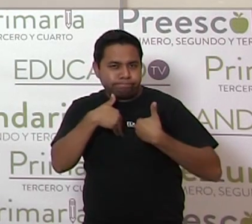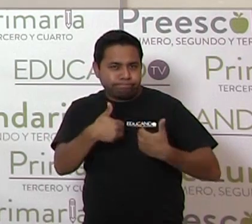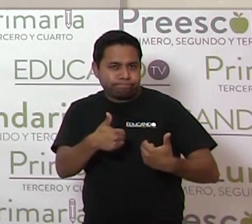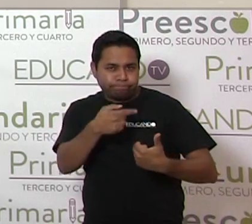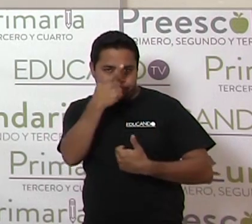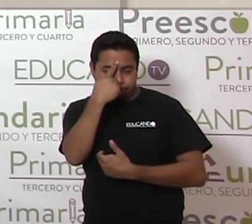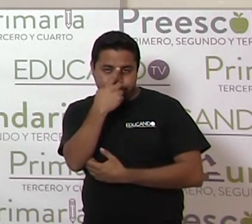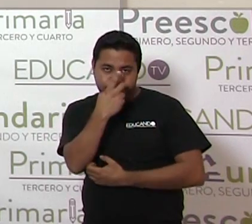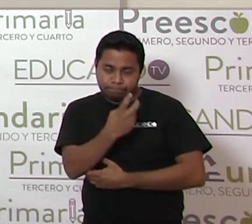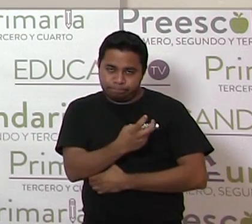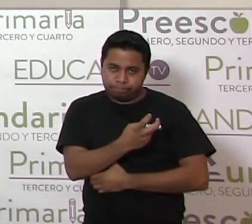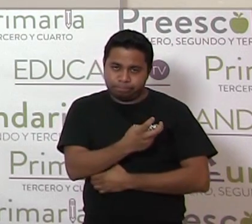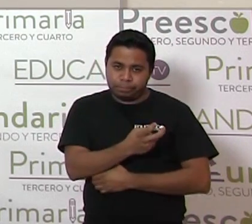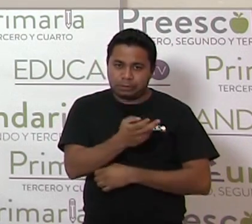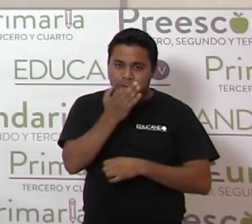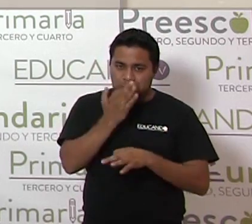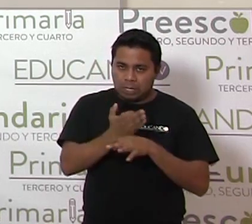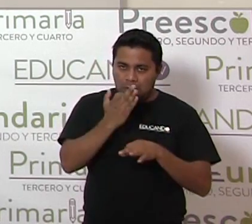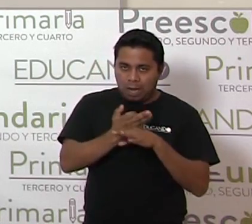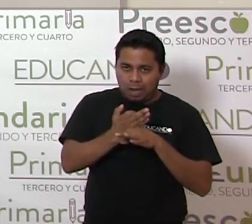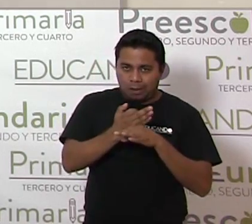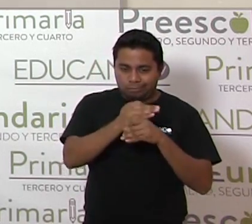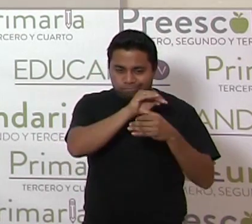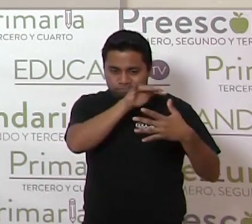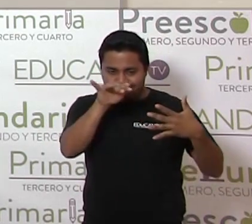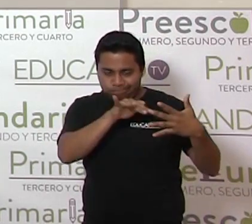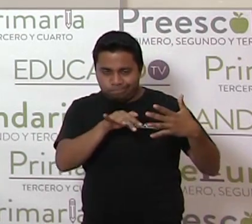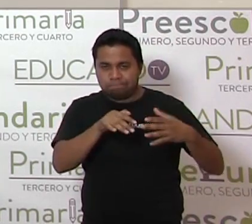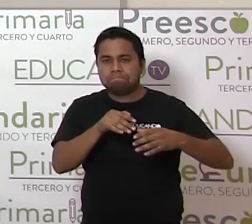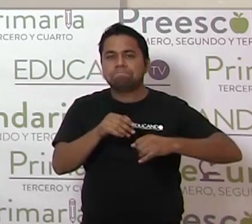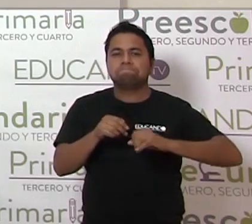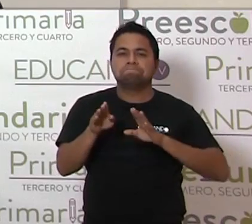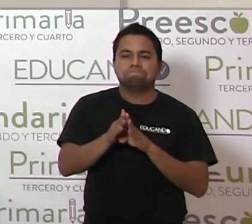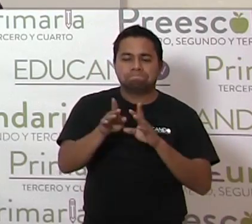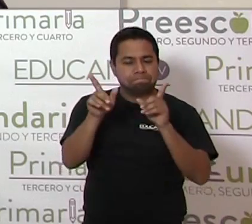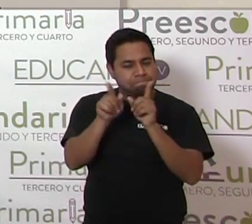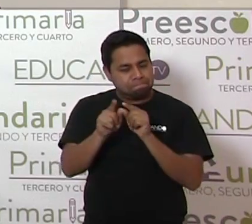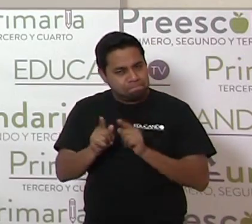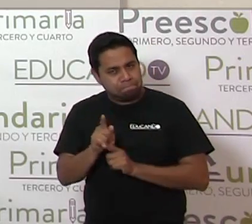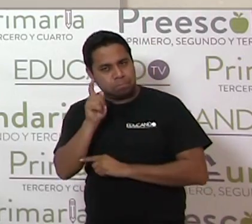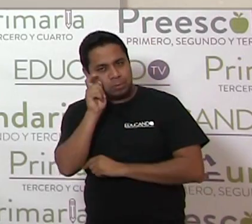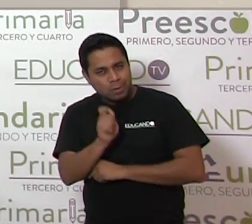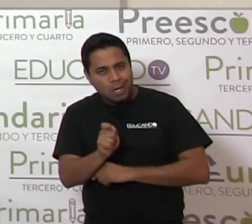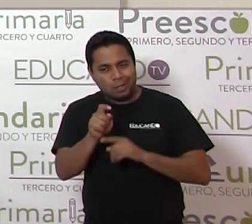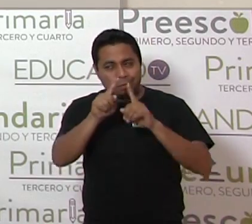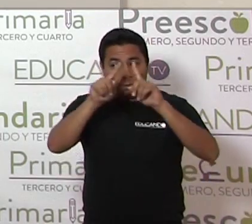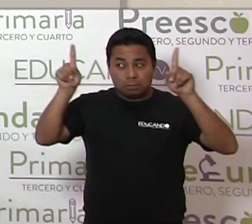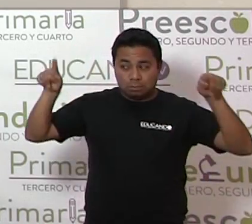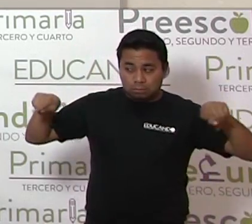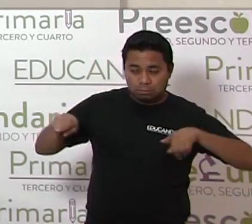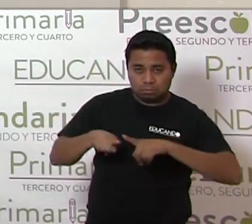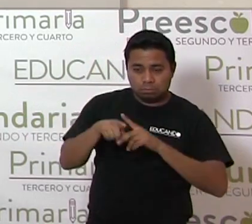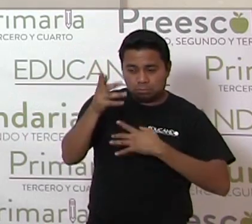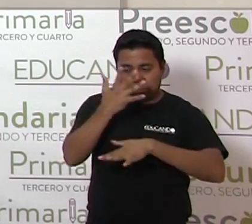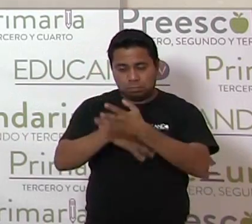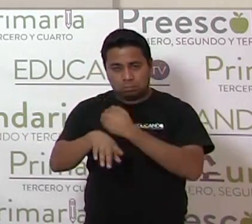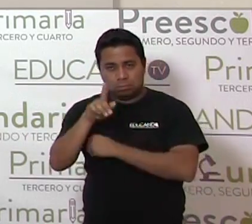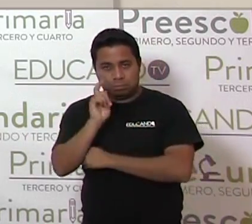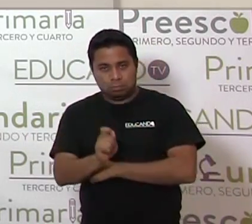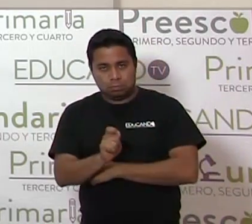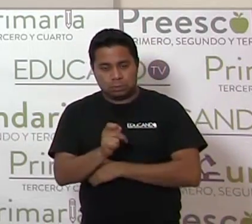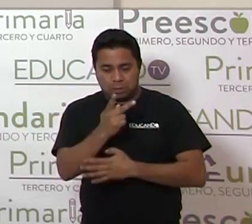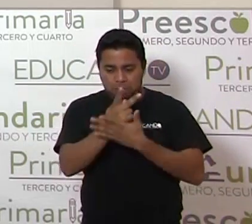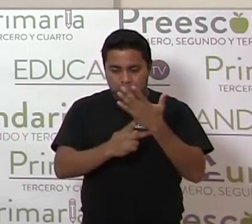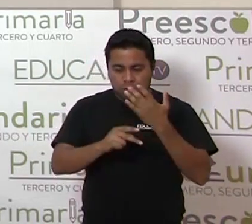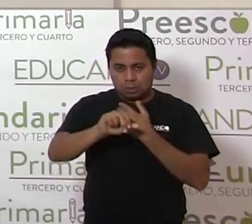fundamental. Para ello, en este momento vamos a hacer la lectura un poco breve de lo que es el texto. Dice: